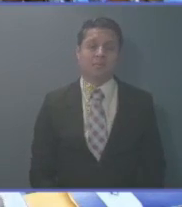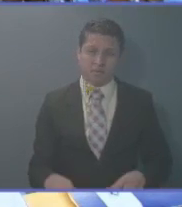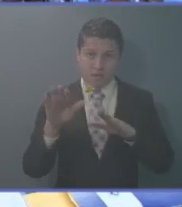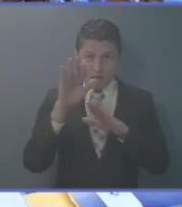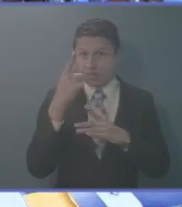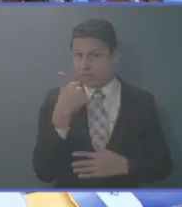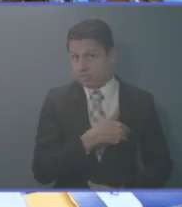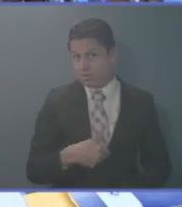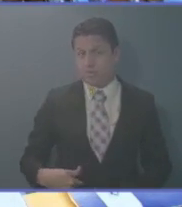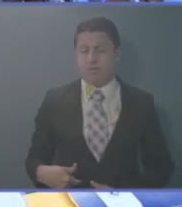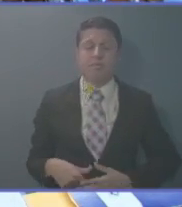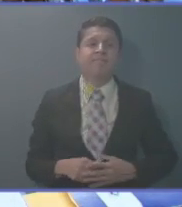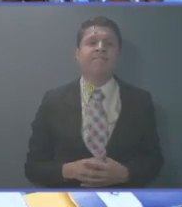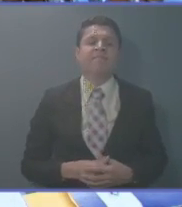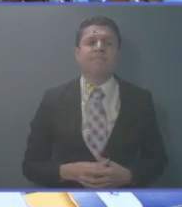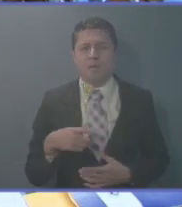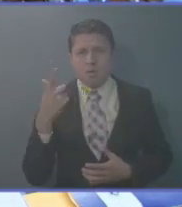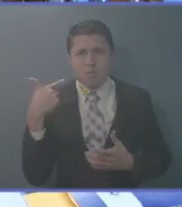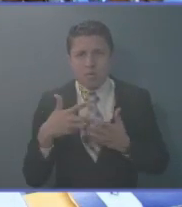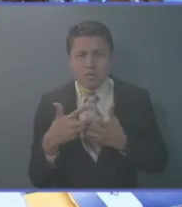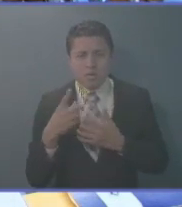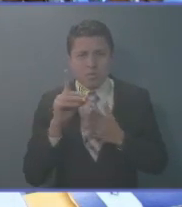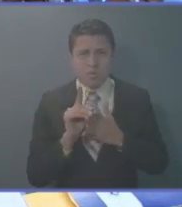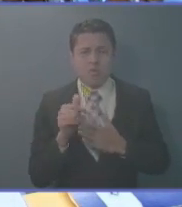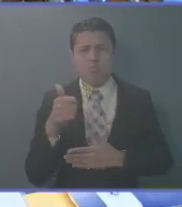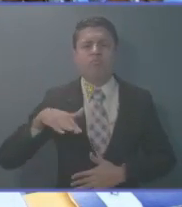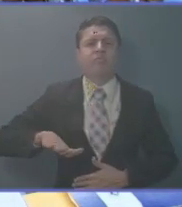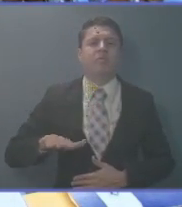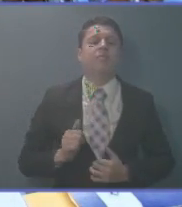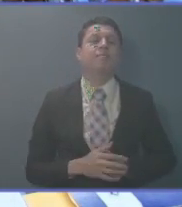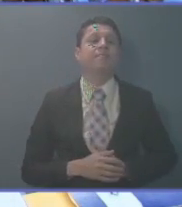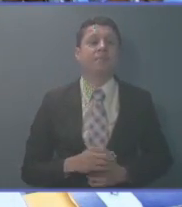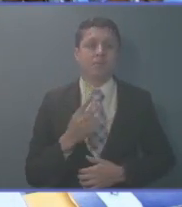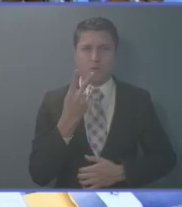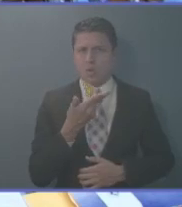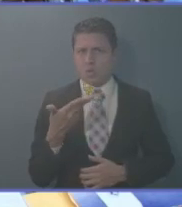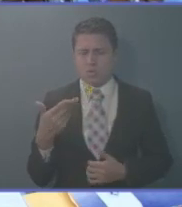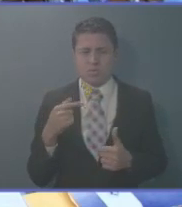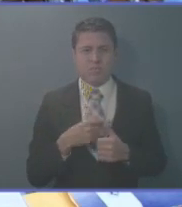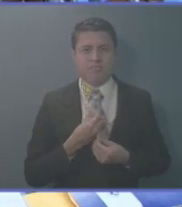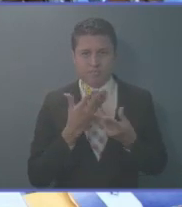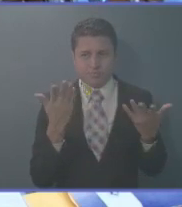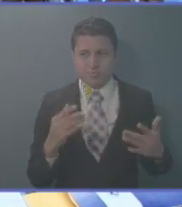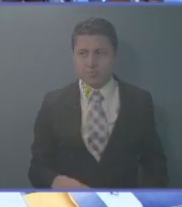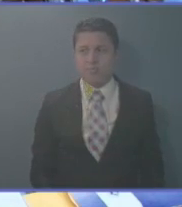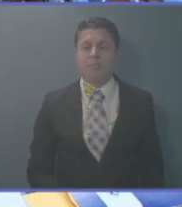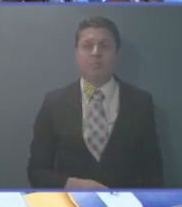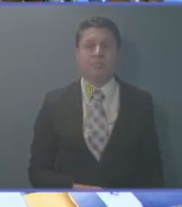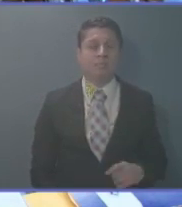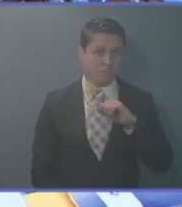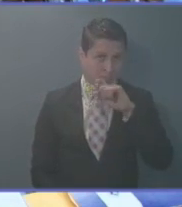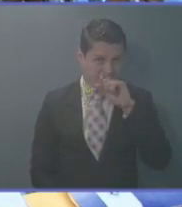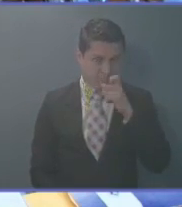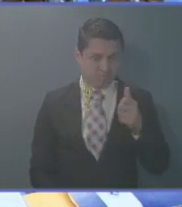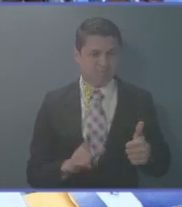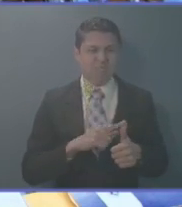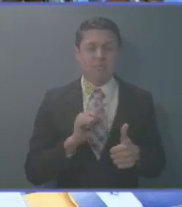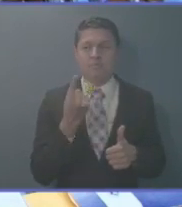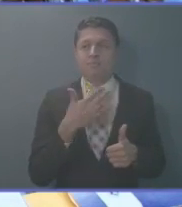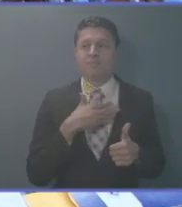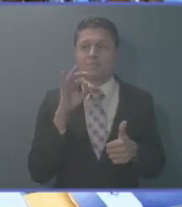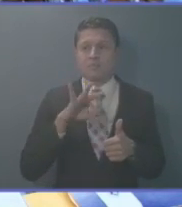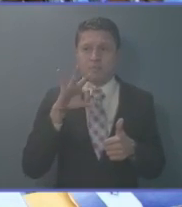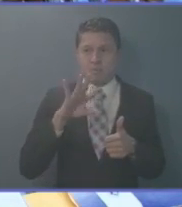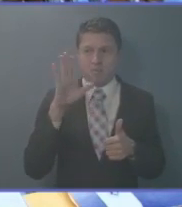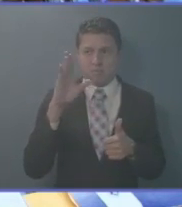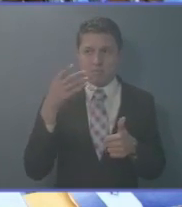Gracias, presidente. Buenas tardes, colegas. Para dos cosas, presidente. Primero, para que me incorpore mi voto en